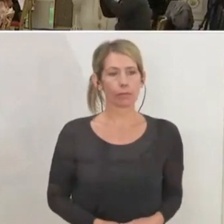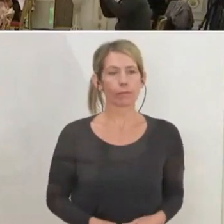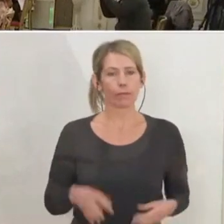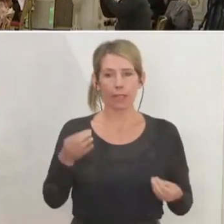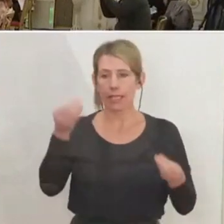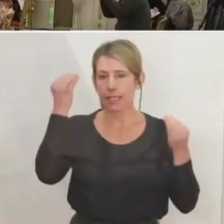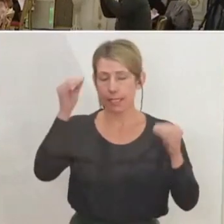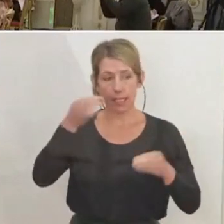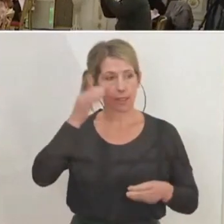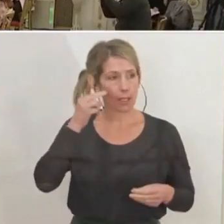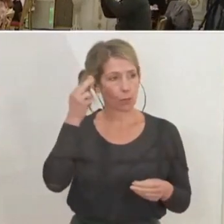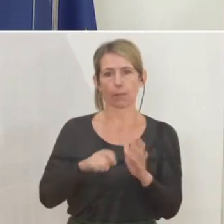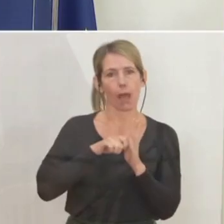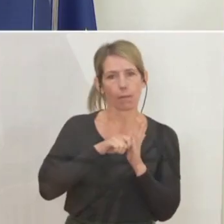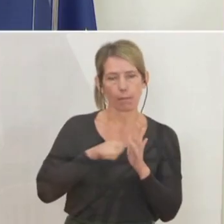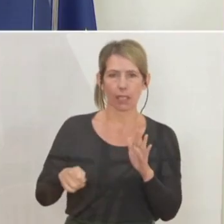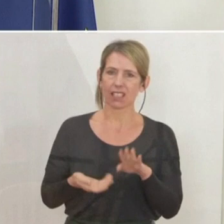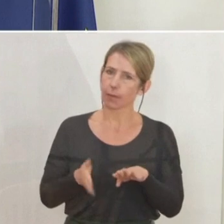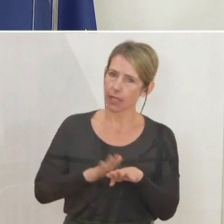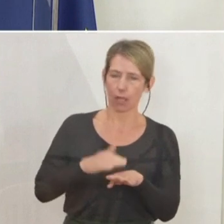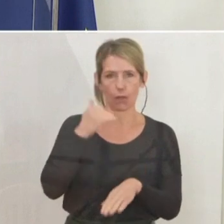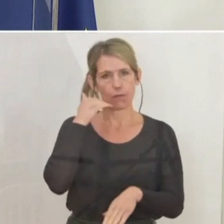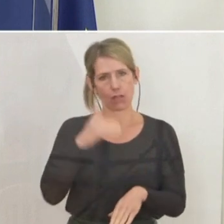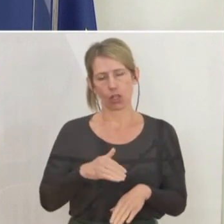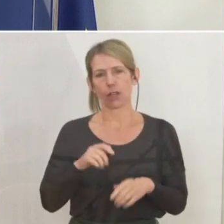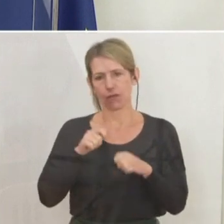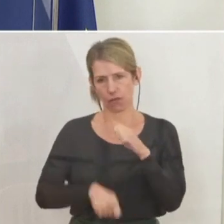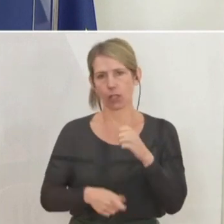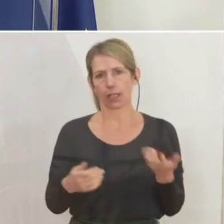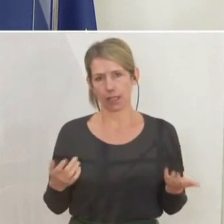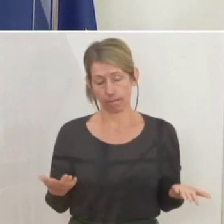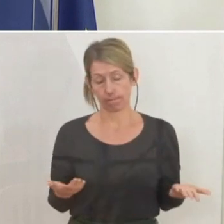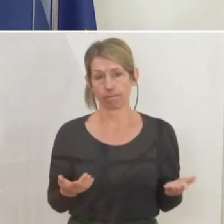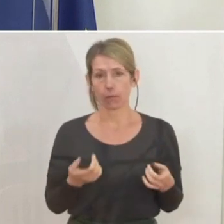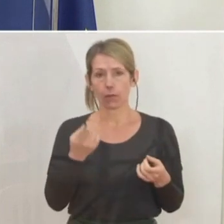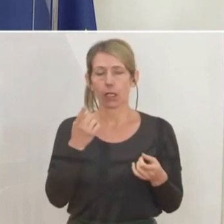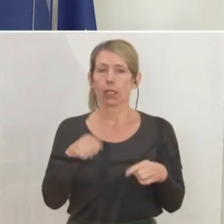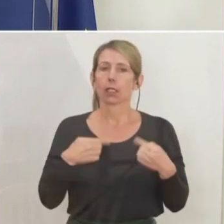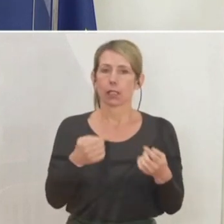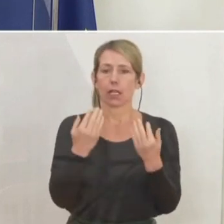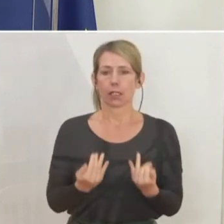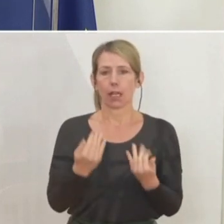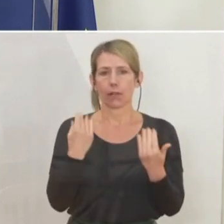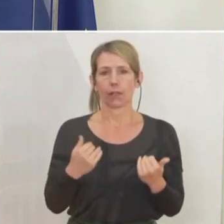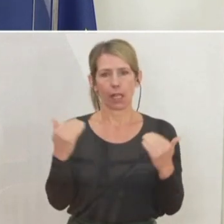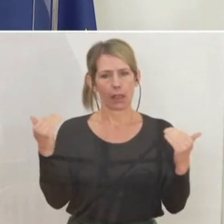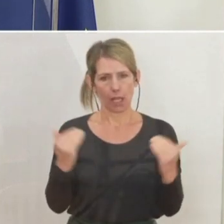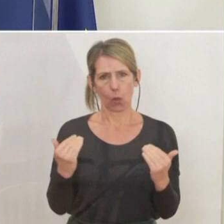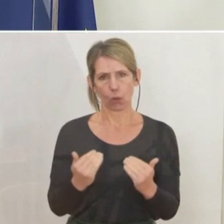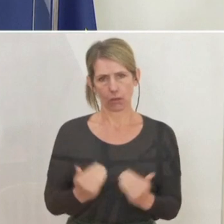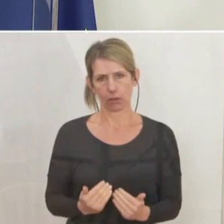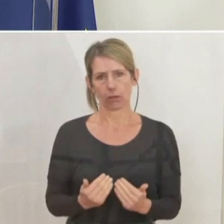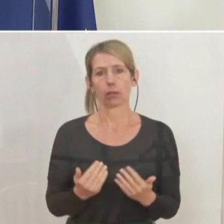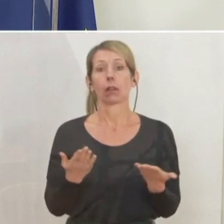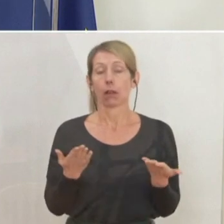3 semanas con la novedad de que quienes no se sometan a una prueba cobit su confinamiento durará una semana más el gobierno